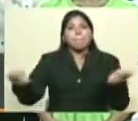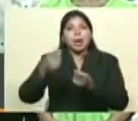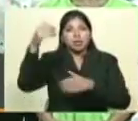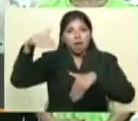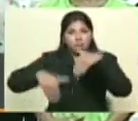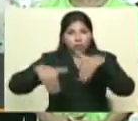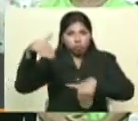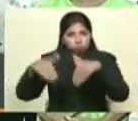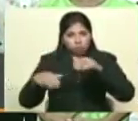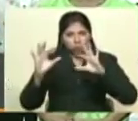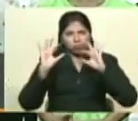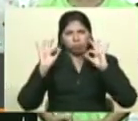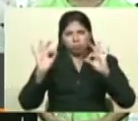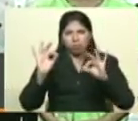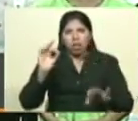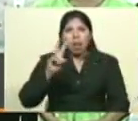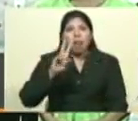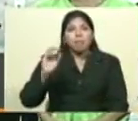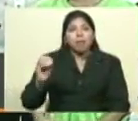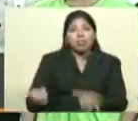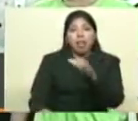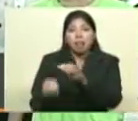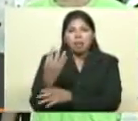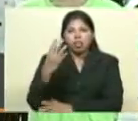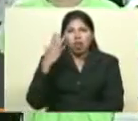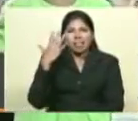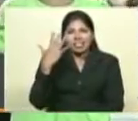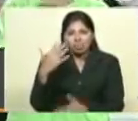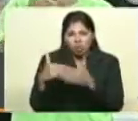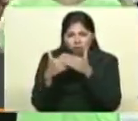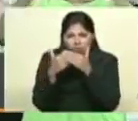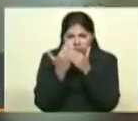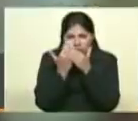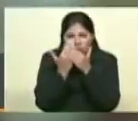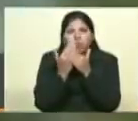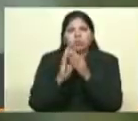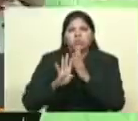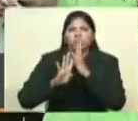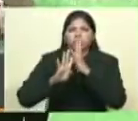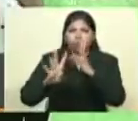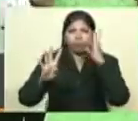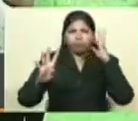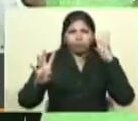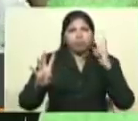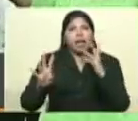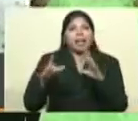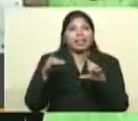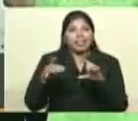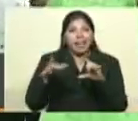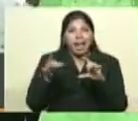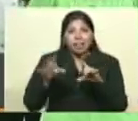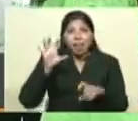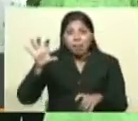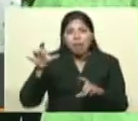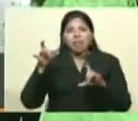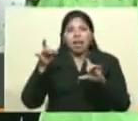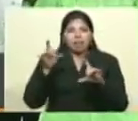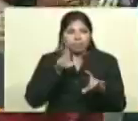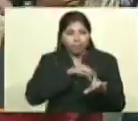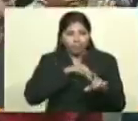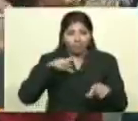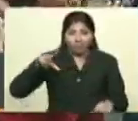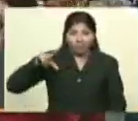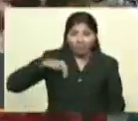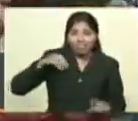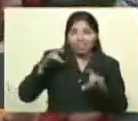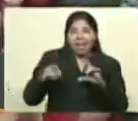el 20 de mayo desde las 5 de la mañana salir a votar con el carné de la patria, con el carné del partido.